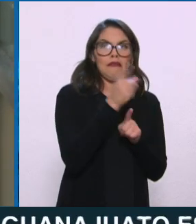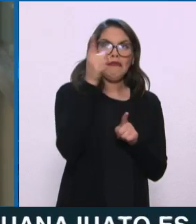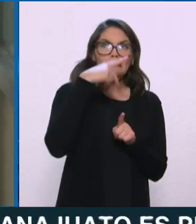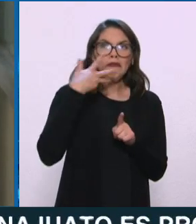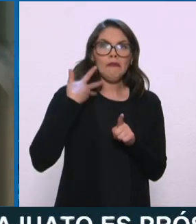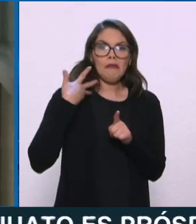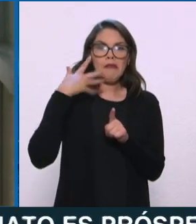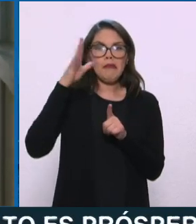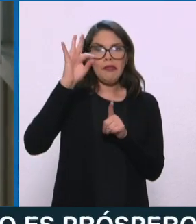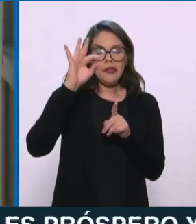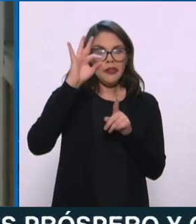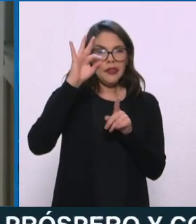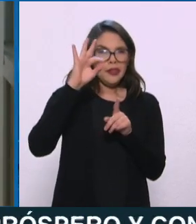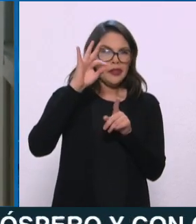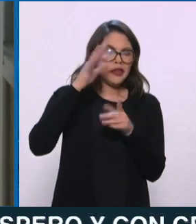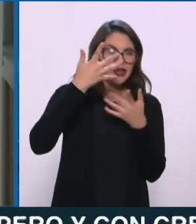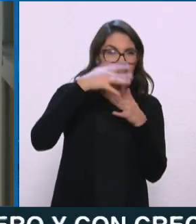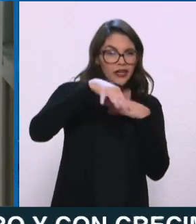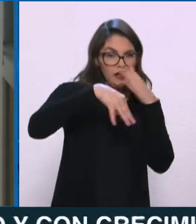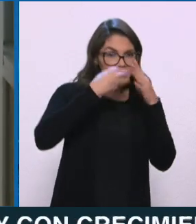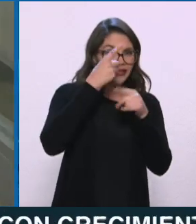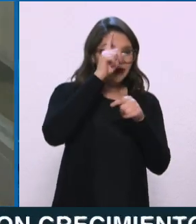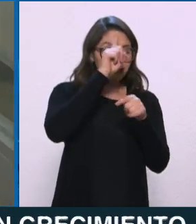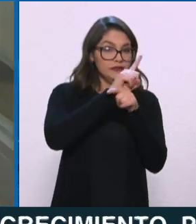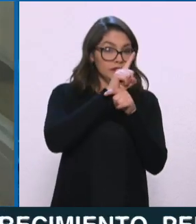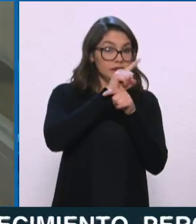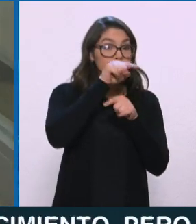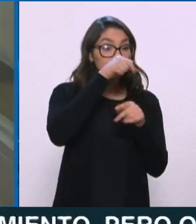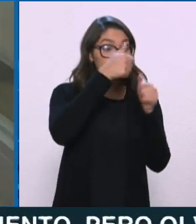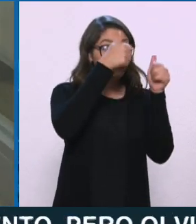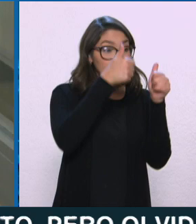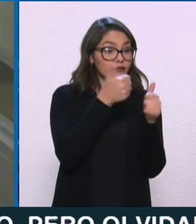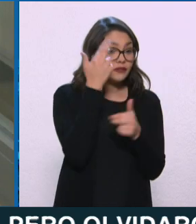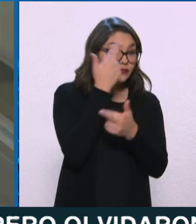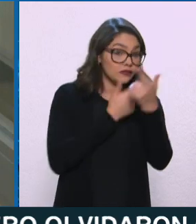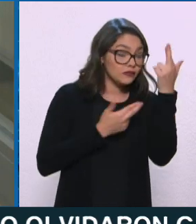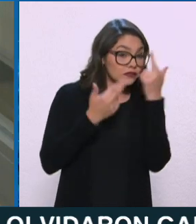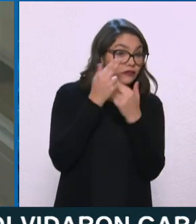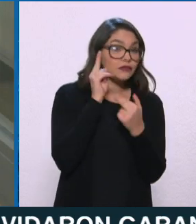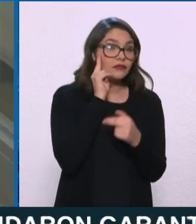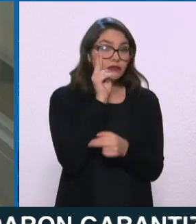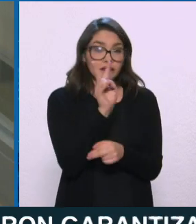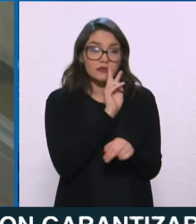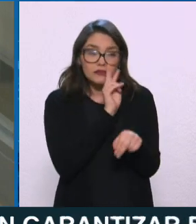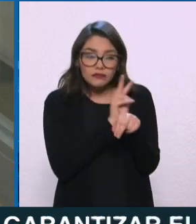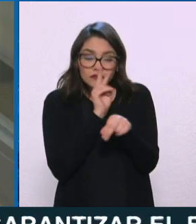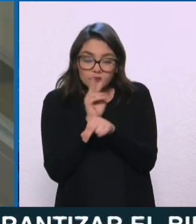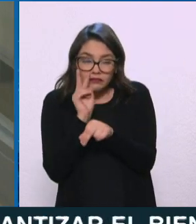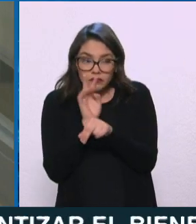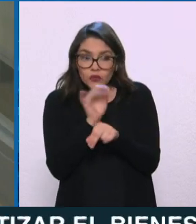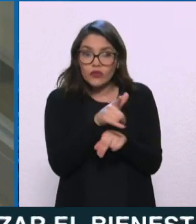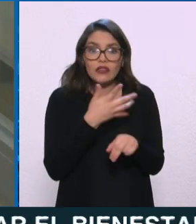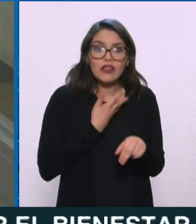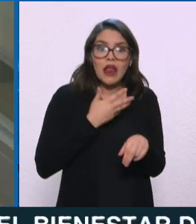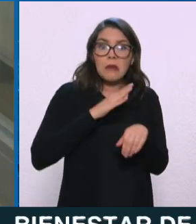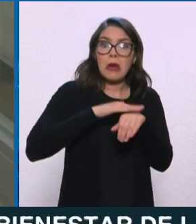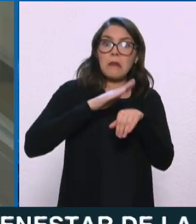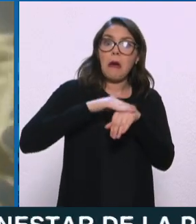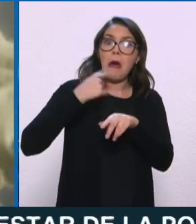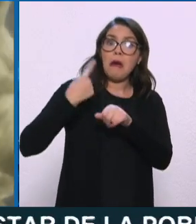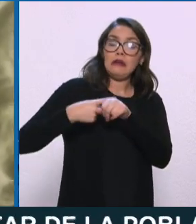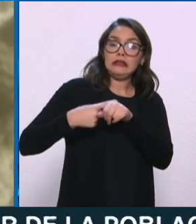en cuarentena, bueno, de 14 días, perdón, en donde se quedan en observación para ver si no desarrollan el cuadro, y la